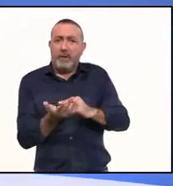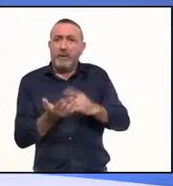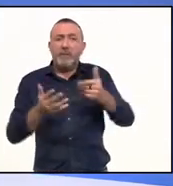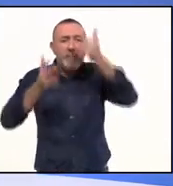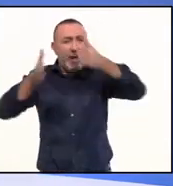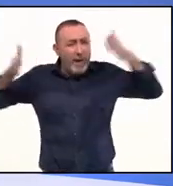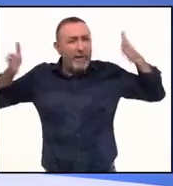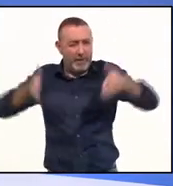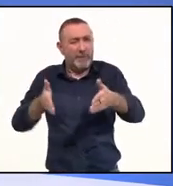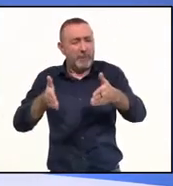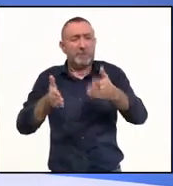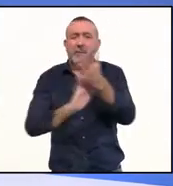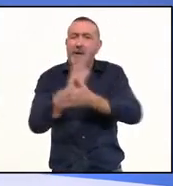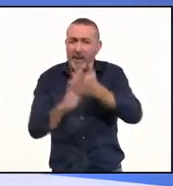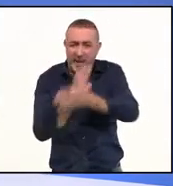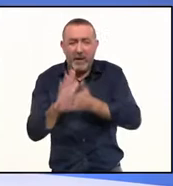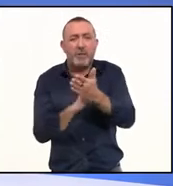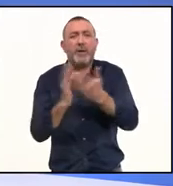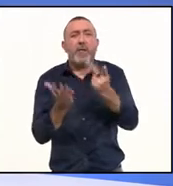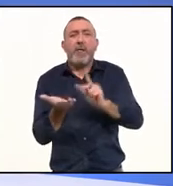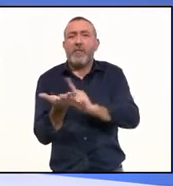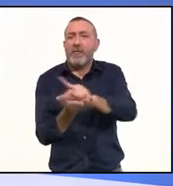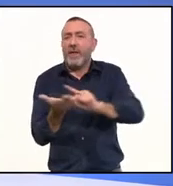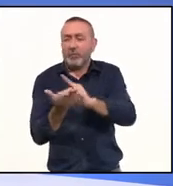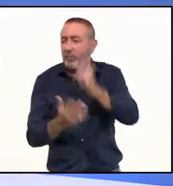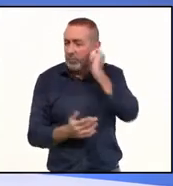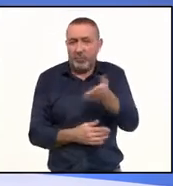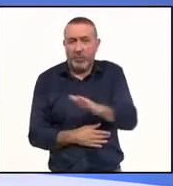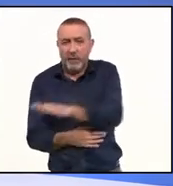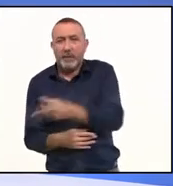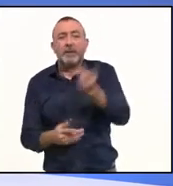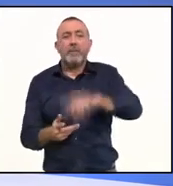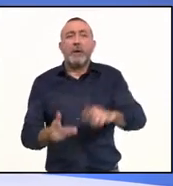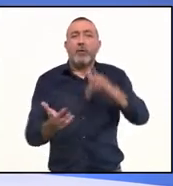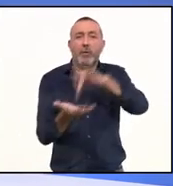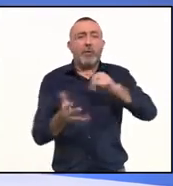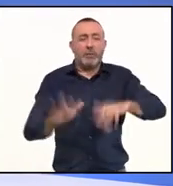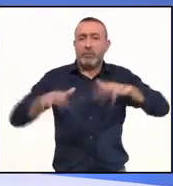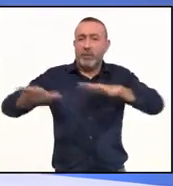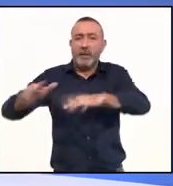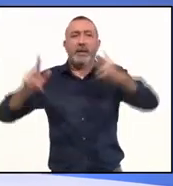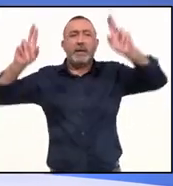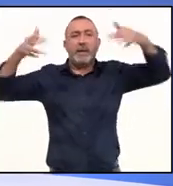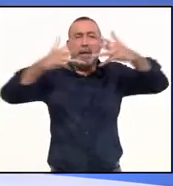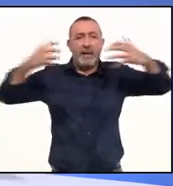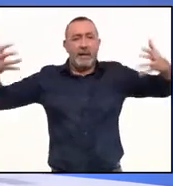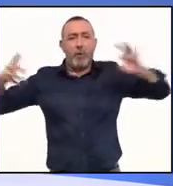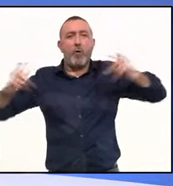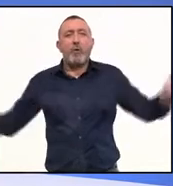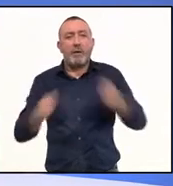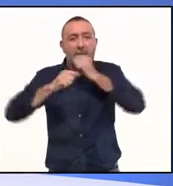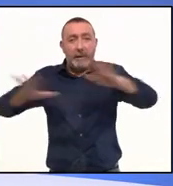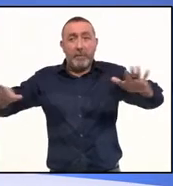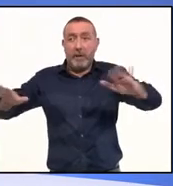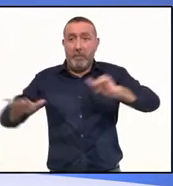y está muy bien en hablar de los números de hablar de las manifestaciones de hoy los lemas las campañas pero es que cuando mañana se